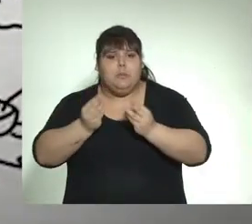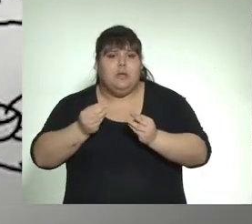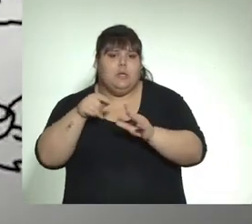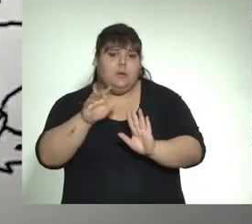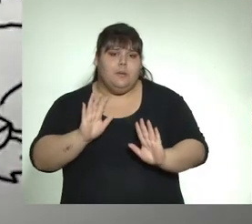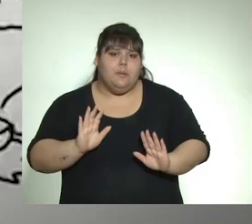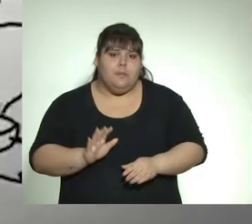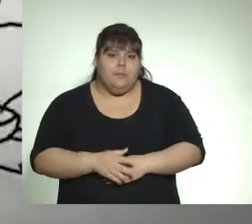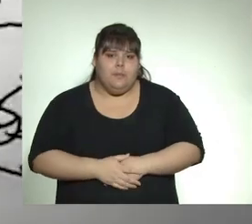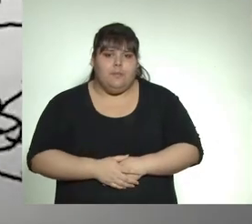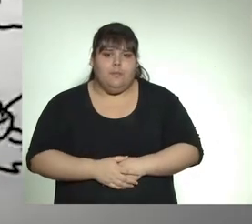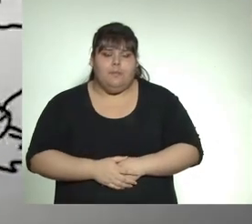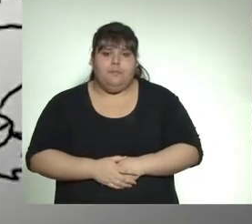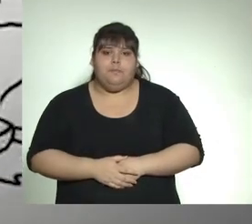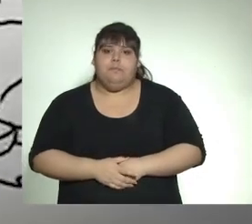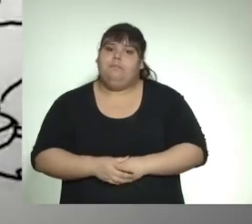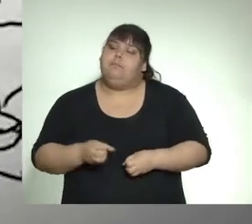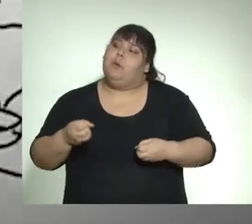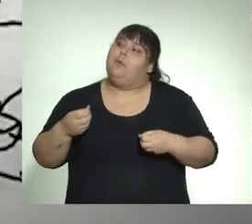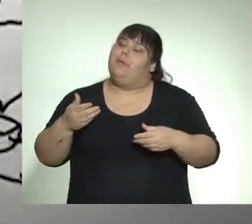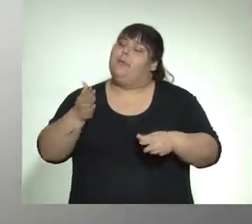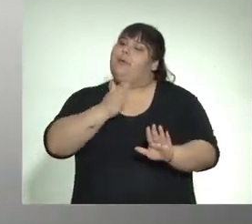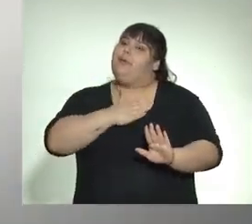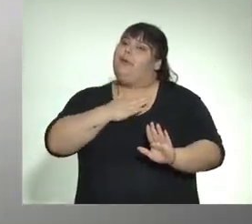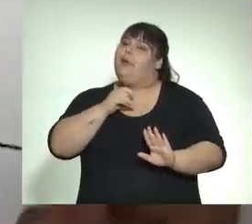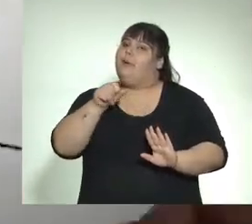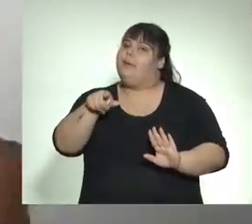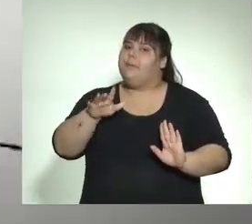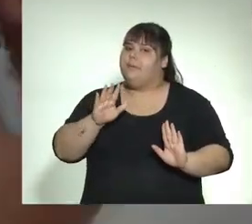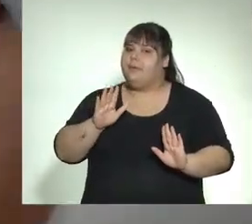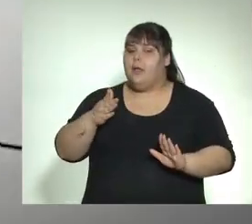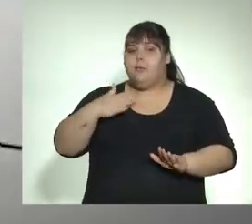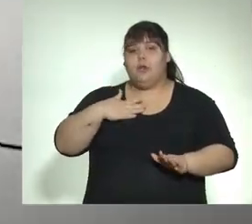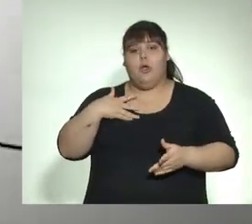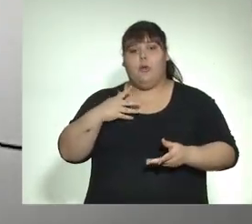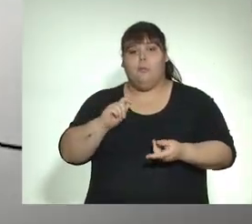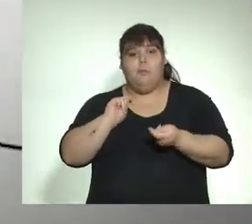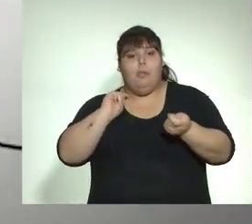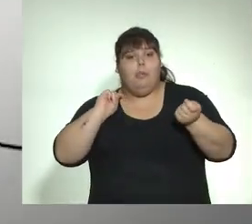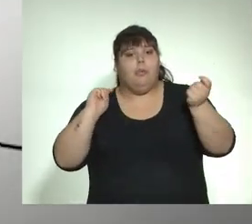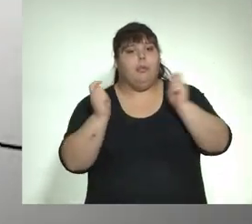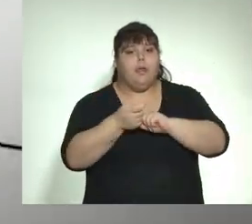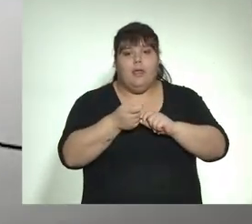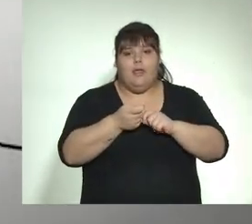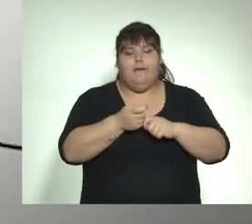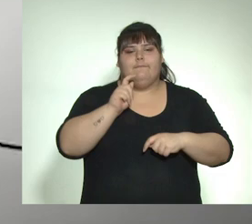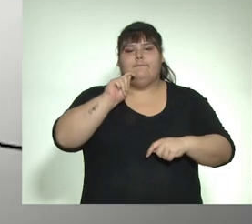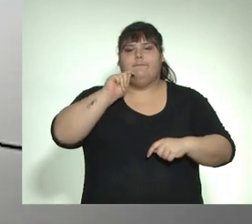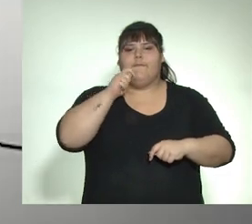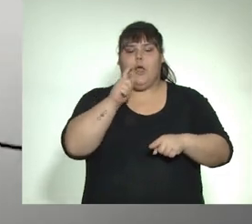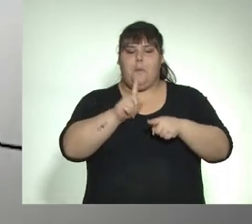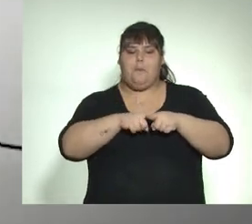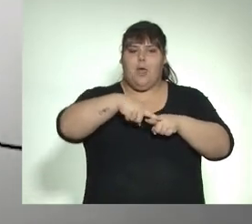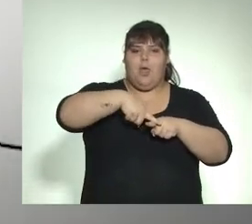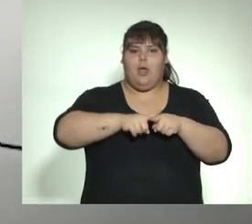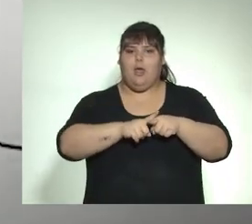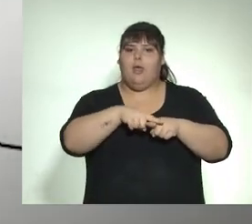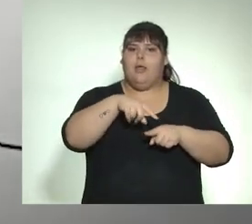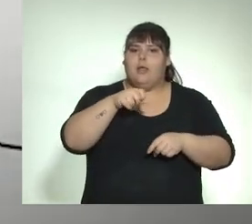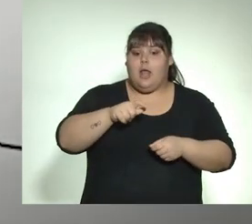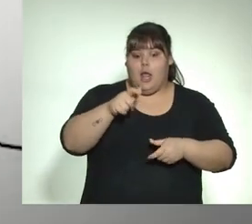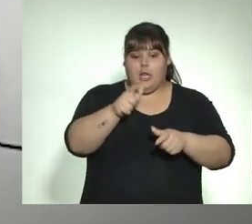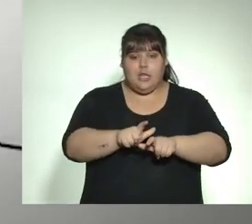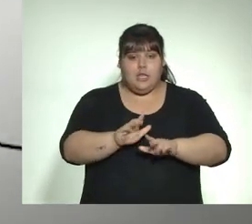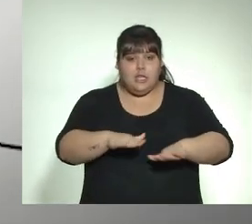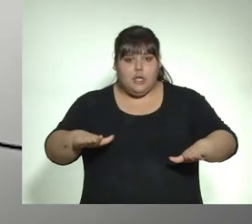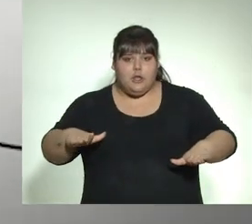un poquito más por mí! Lamento escuchar eso. A mí me transformaron en un hermoso sube y baja y